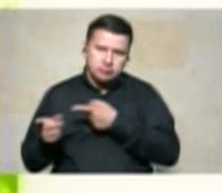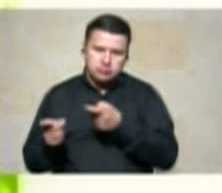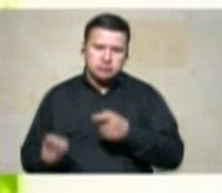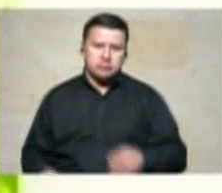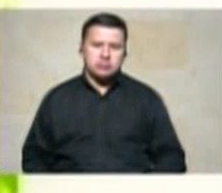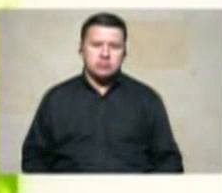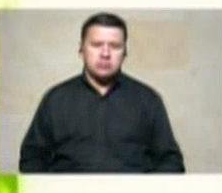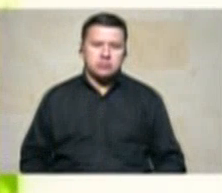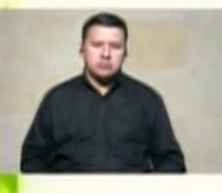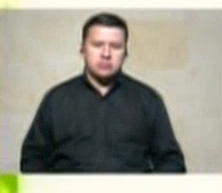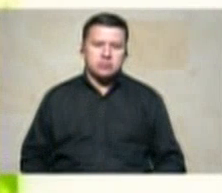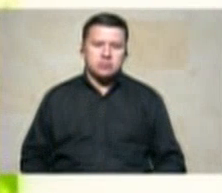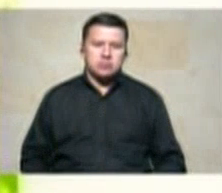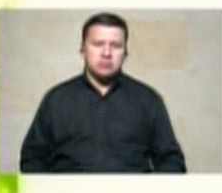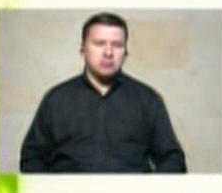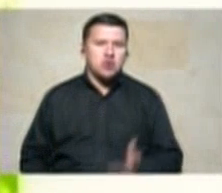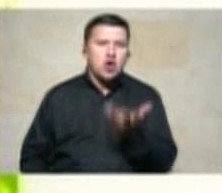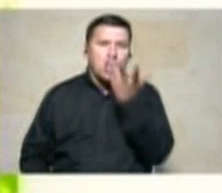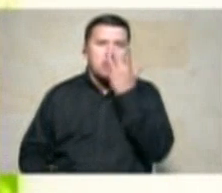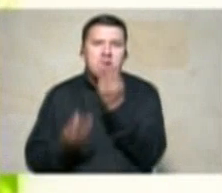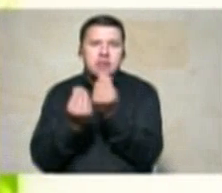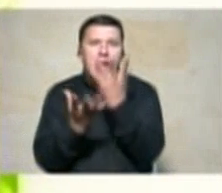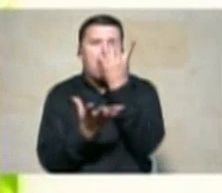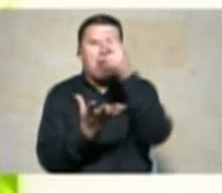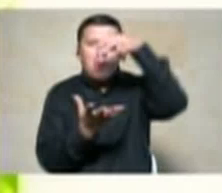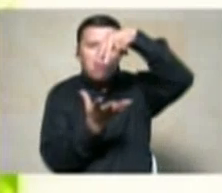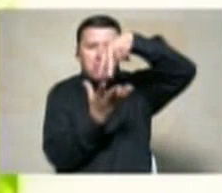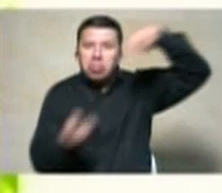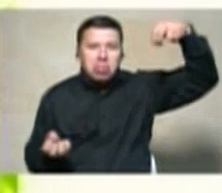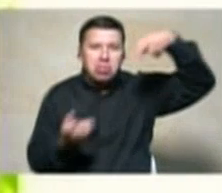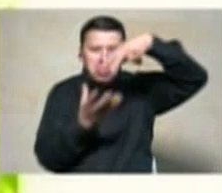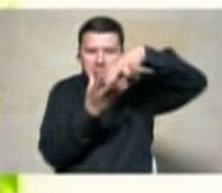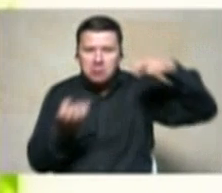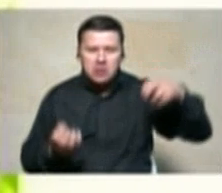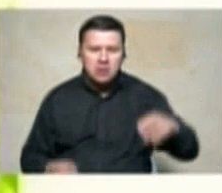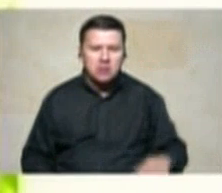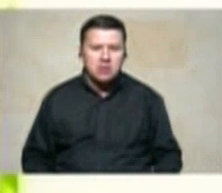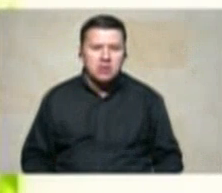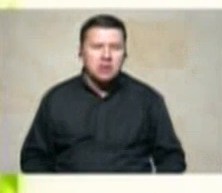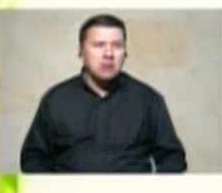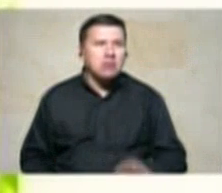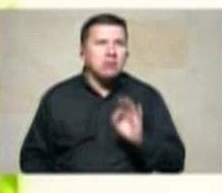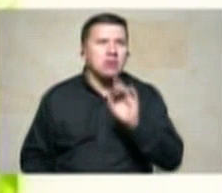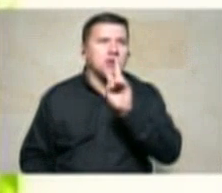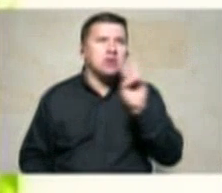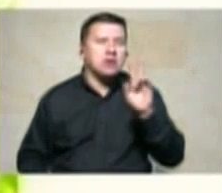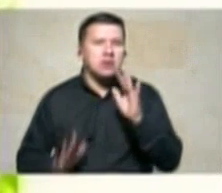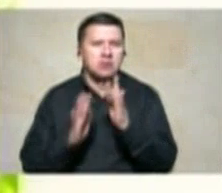Pero conmigo la chena porque nadie volvió a saber. Después, el